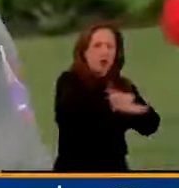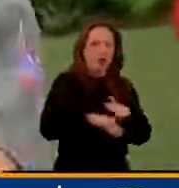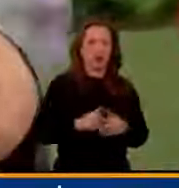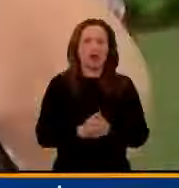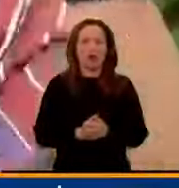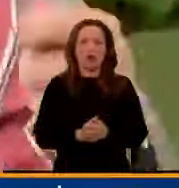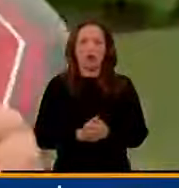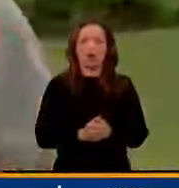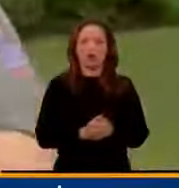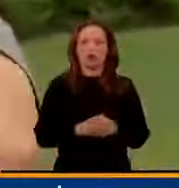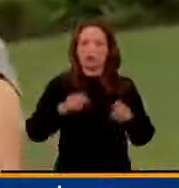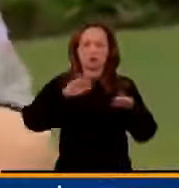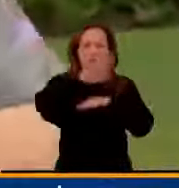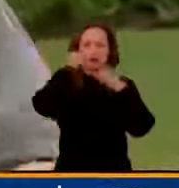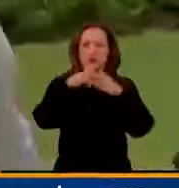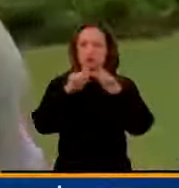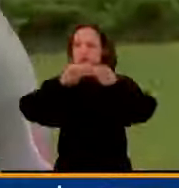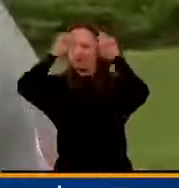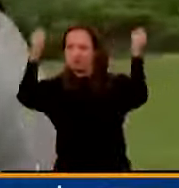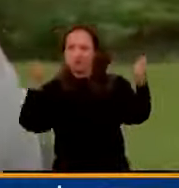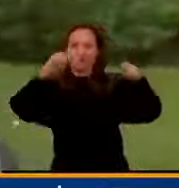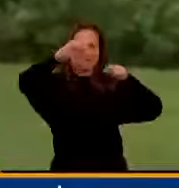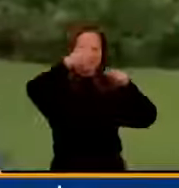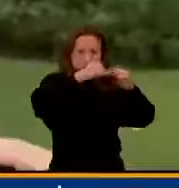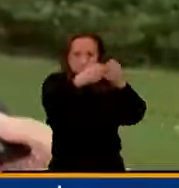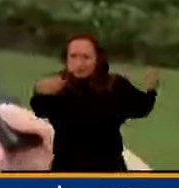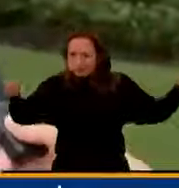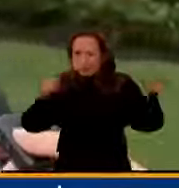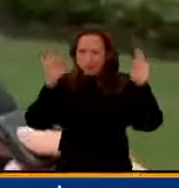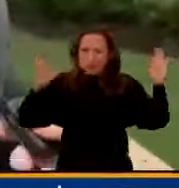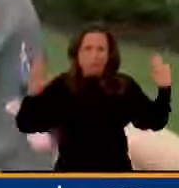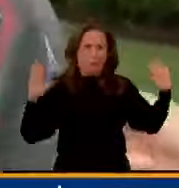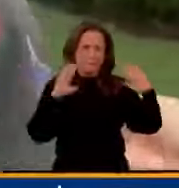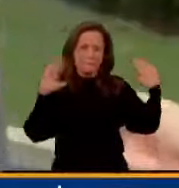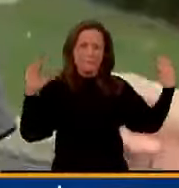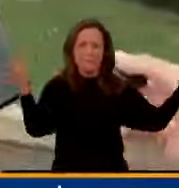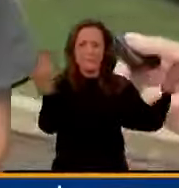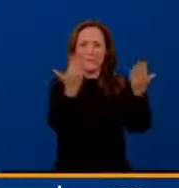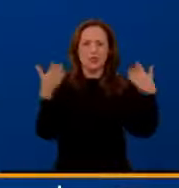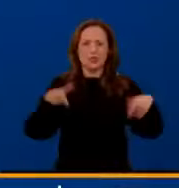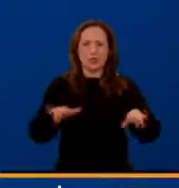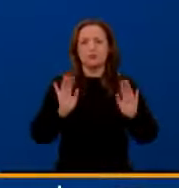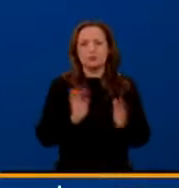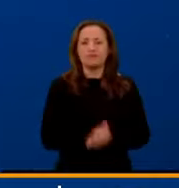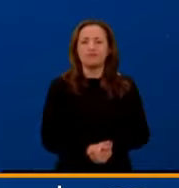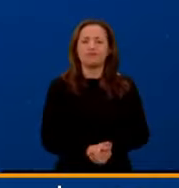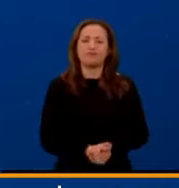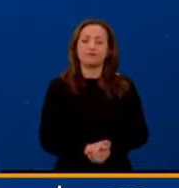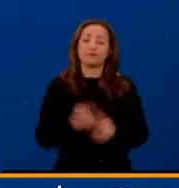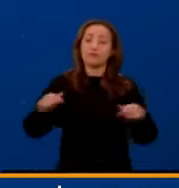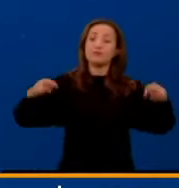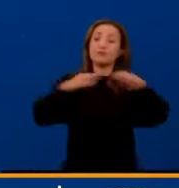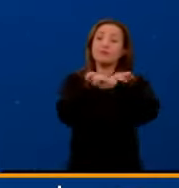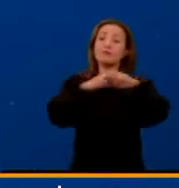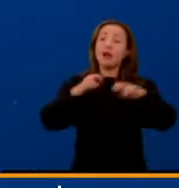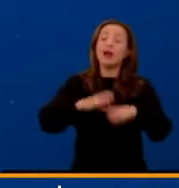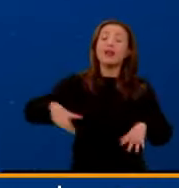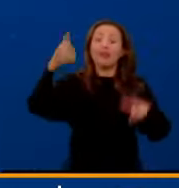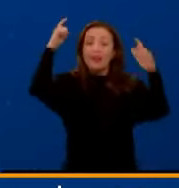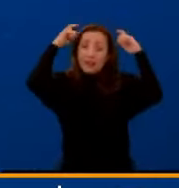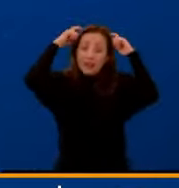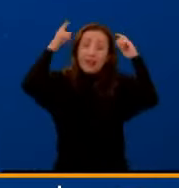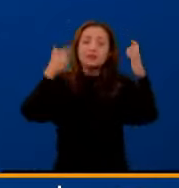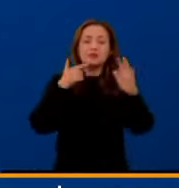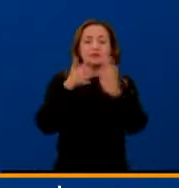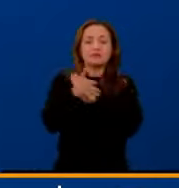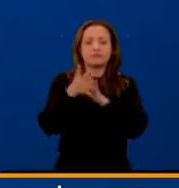todo lo... Aseguramos todo lo que se podría triangular con el viento. Los parques de Disney anunciaron